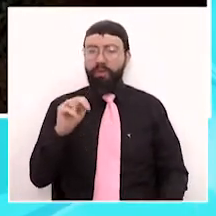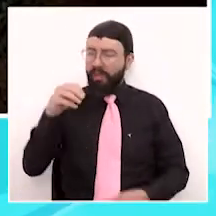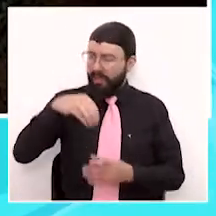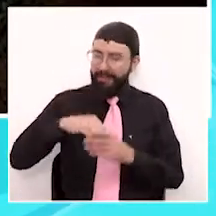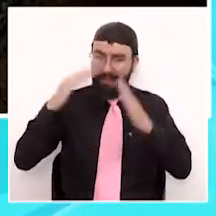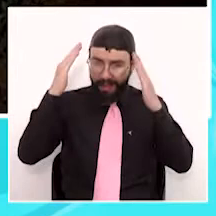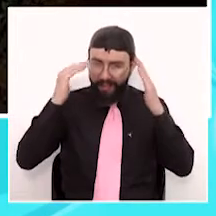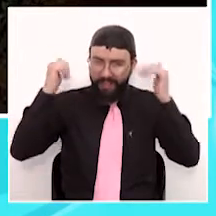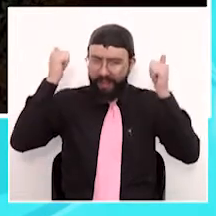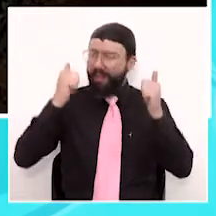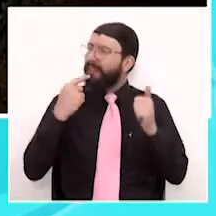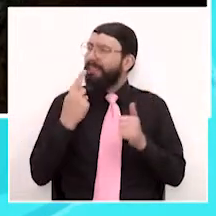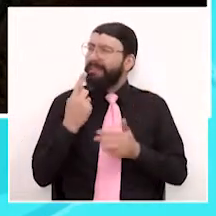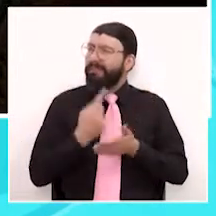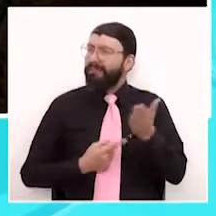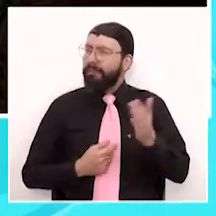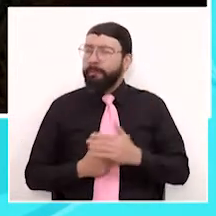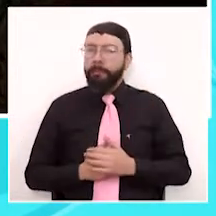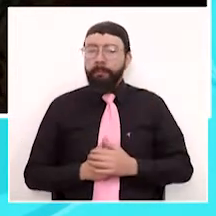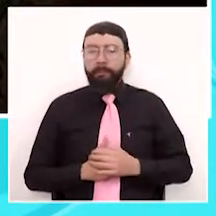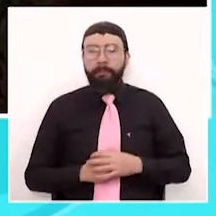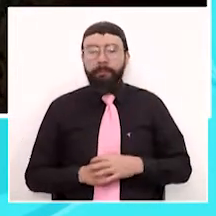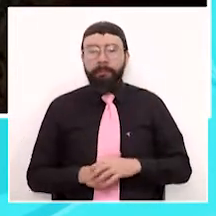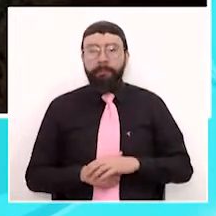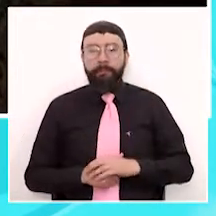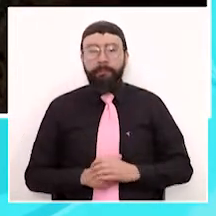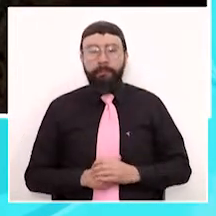personas acerca de esto?